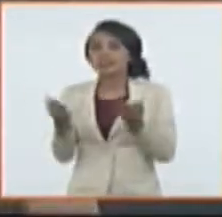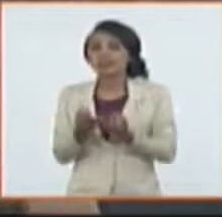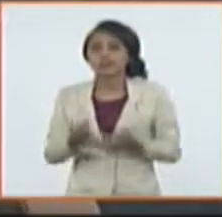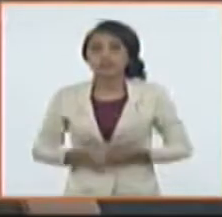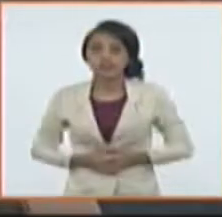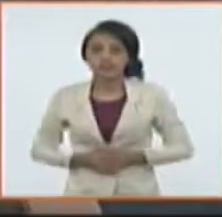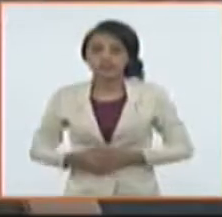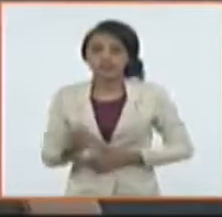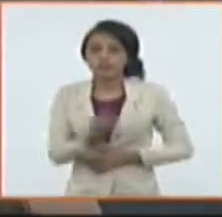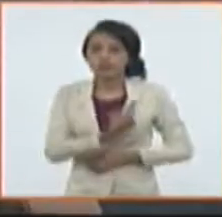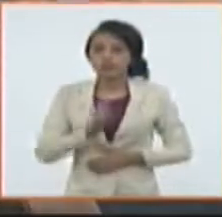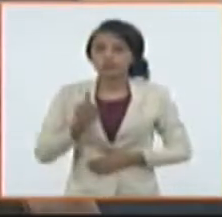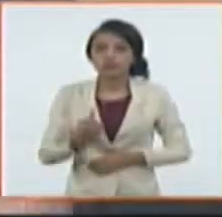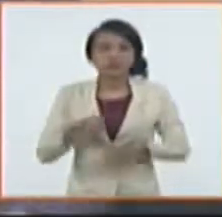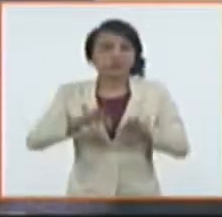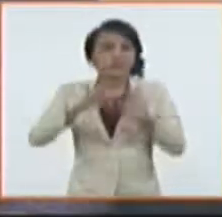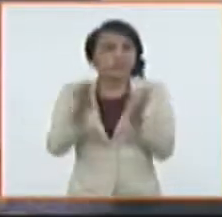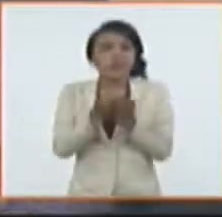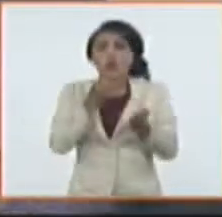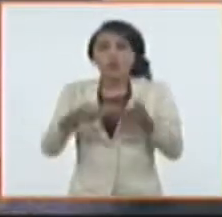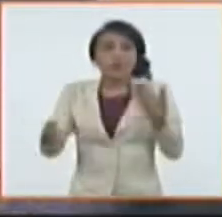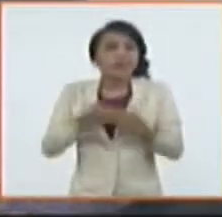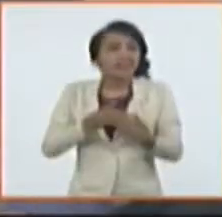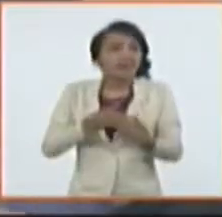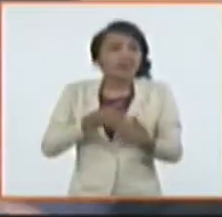dando garantías a todos los tipos,